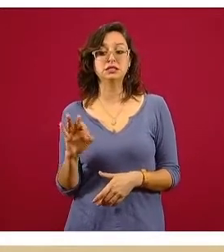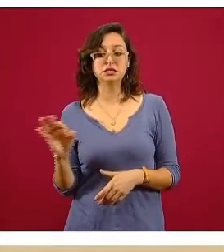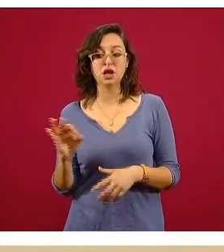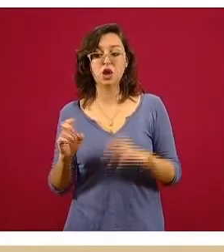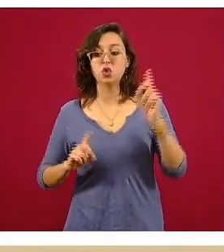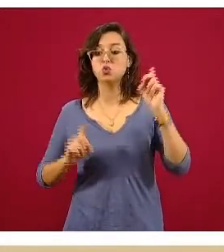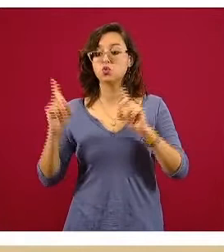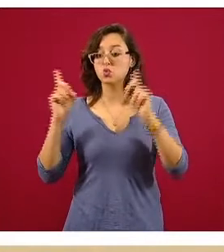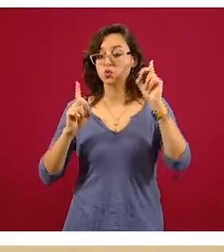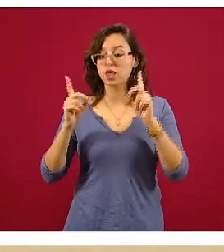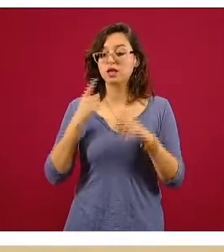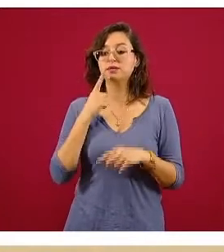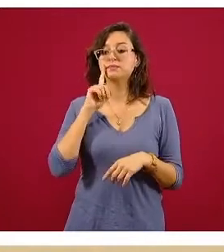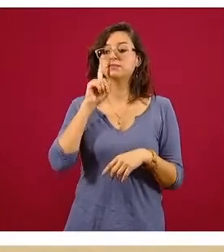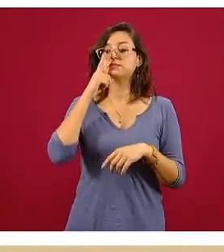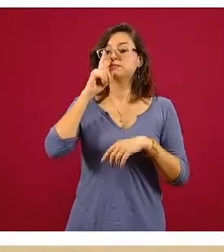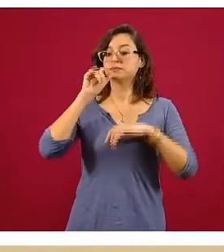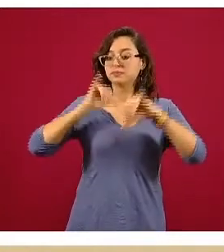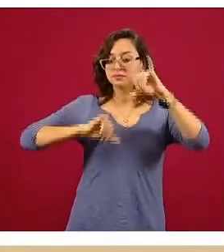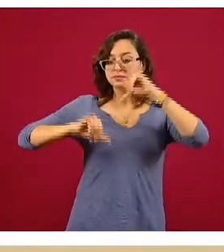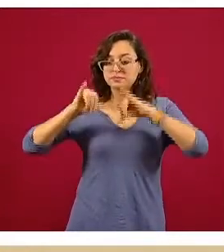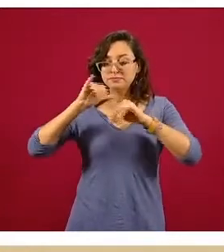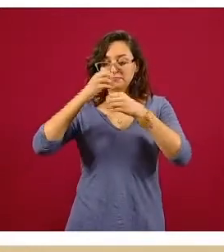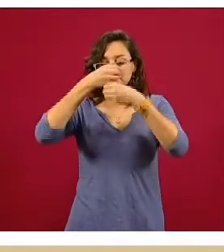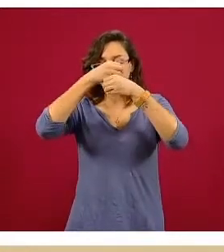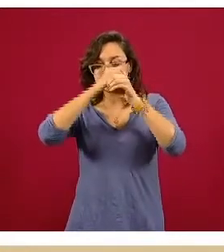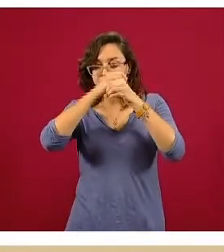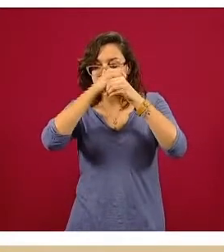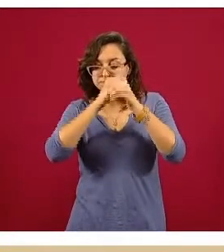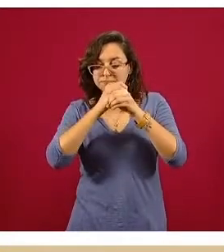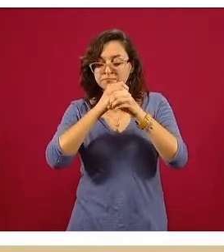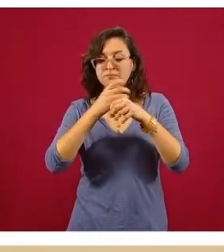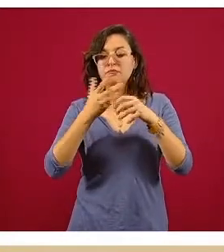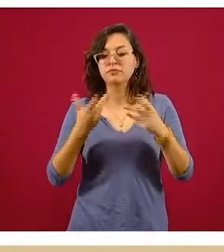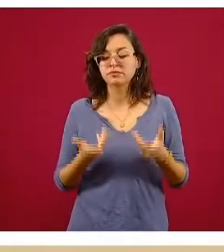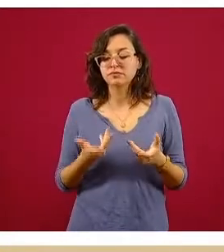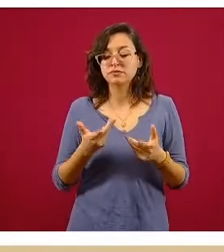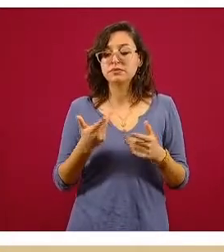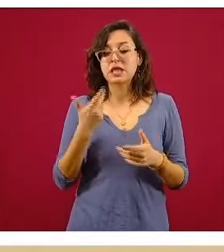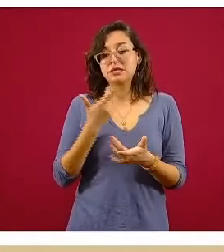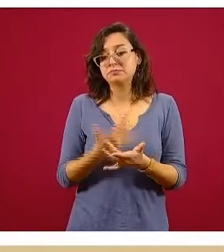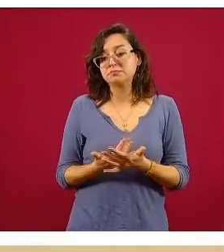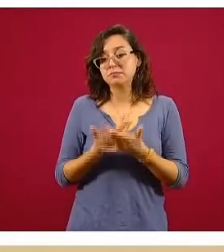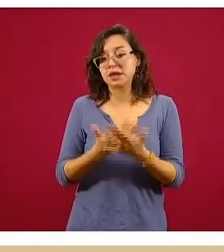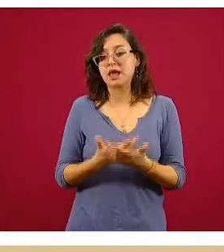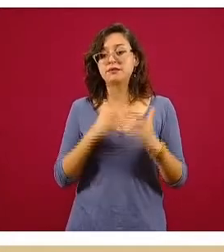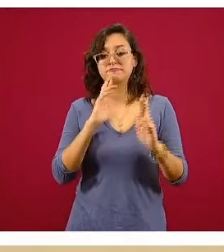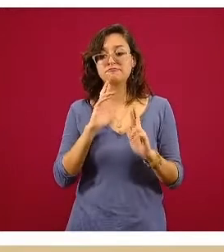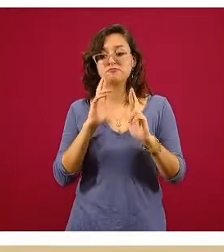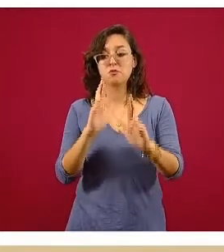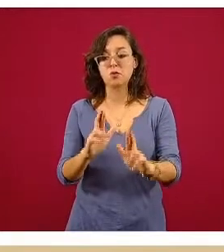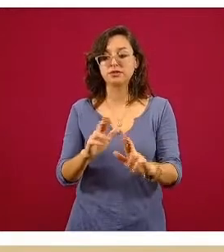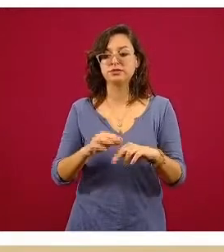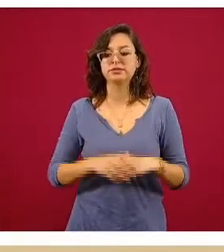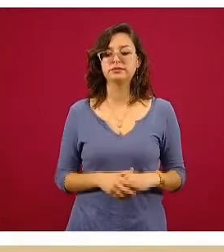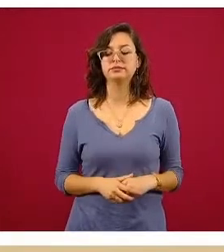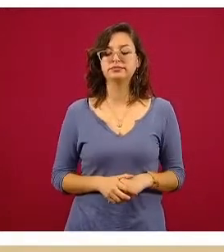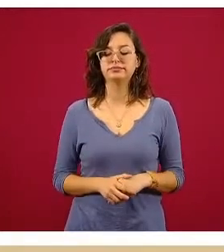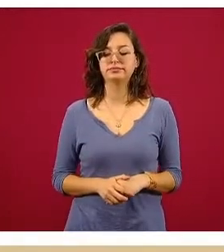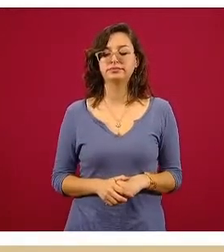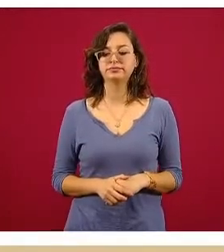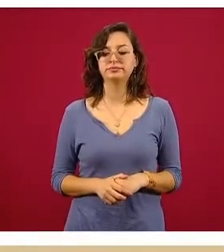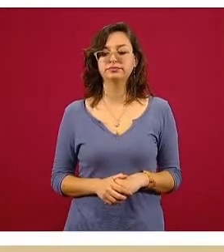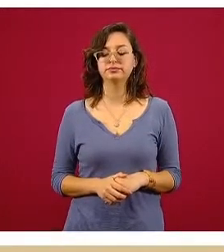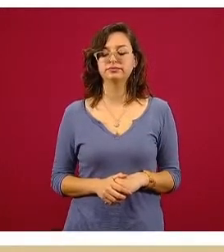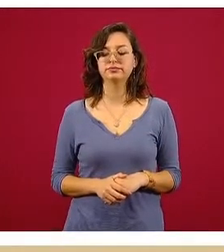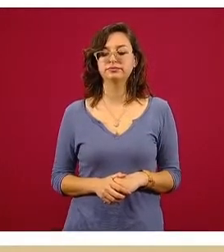tomada. Esta prueba está o ingresó ya a un laboratorio de la Red Nacional de Laboratorios de Salud Pública en el país, pero todavía está